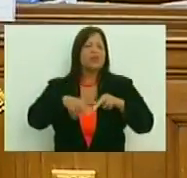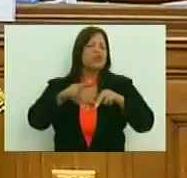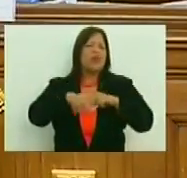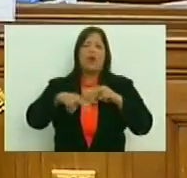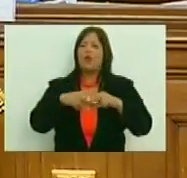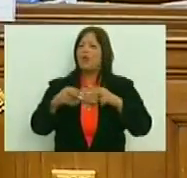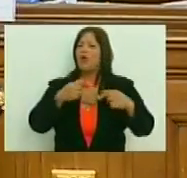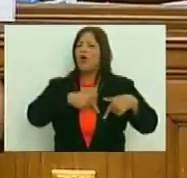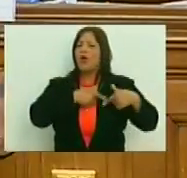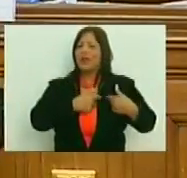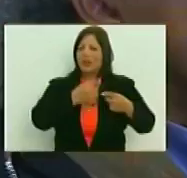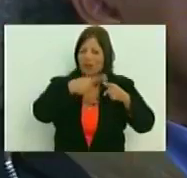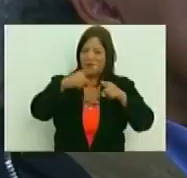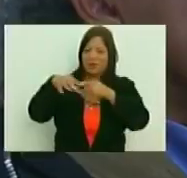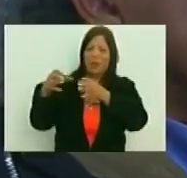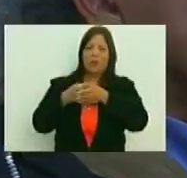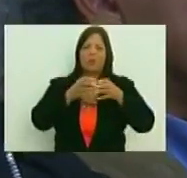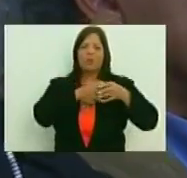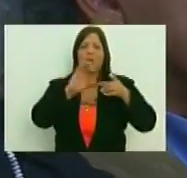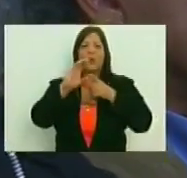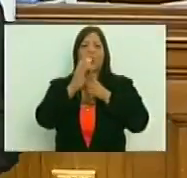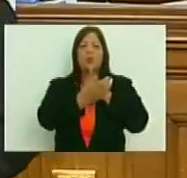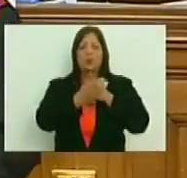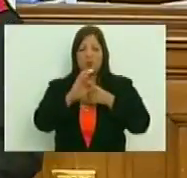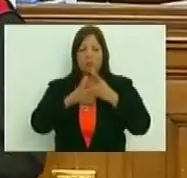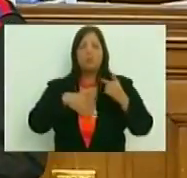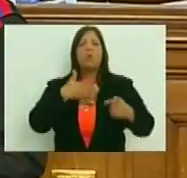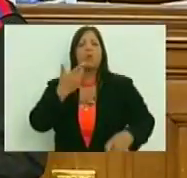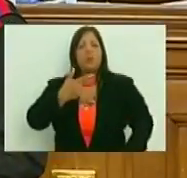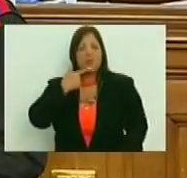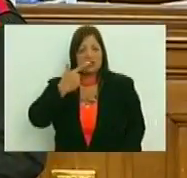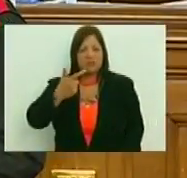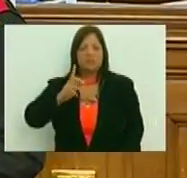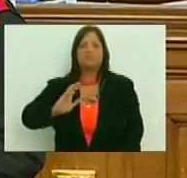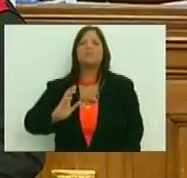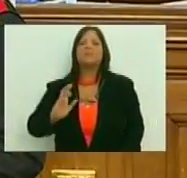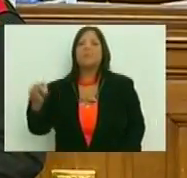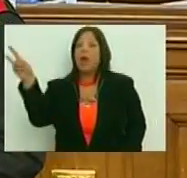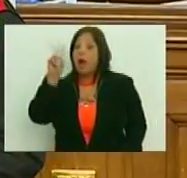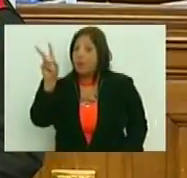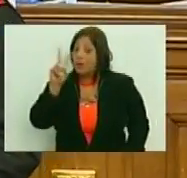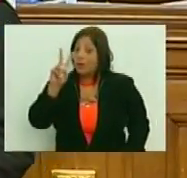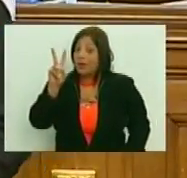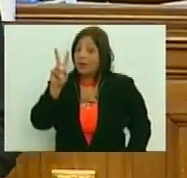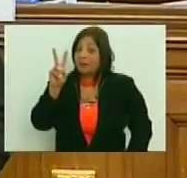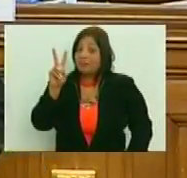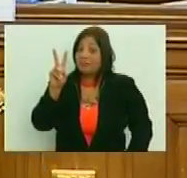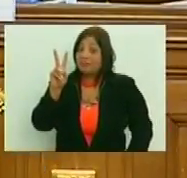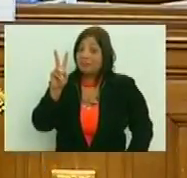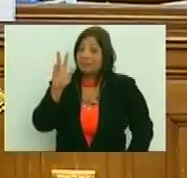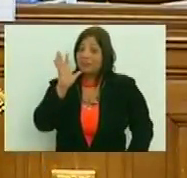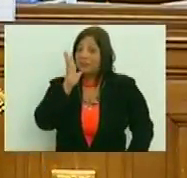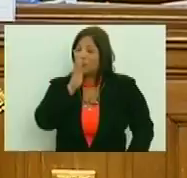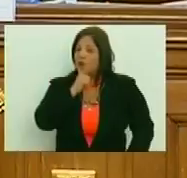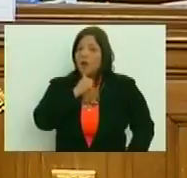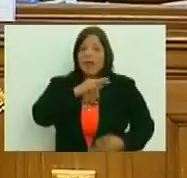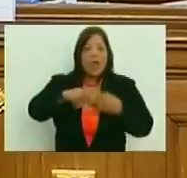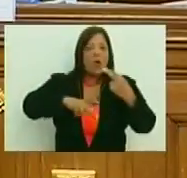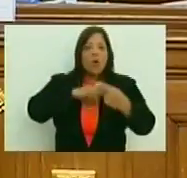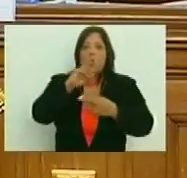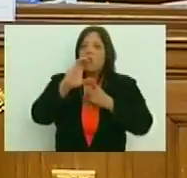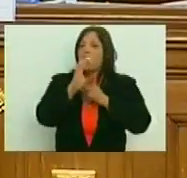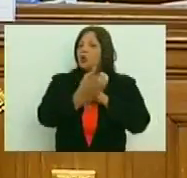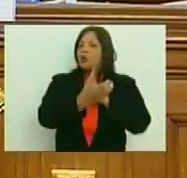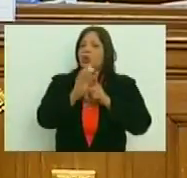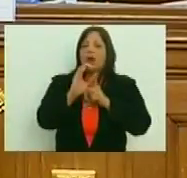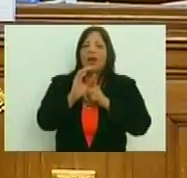los compañeros que hacen la cultura, podemos decirle: en Venezuela no hubiese cultura